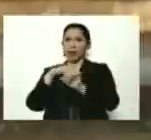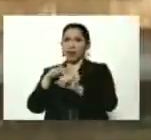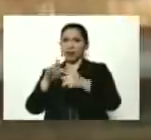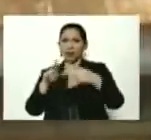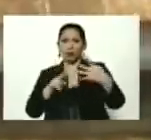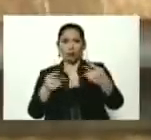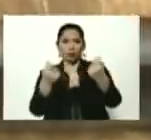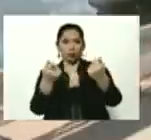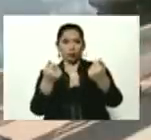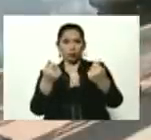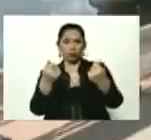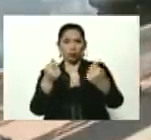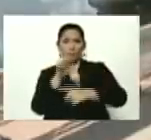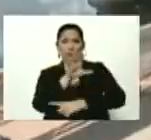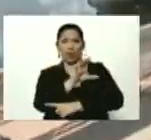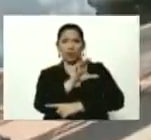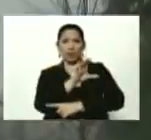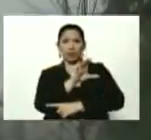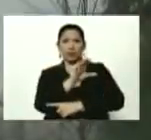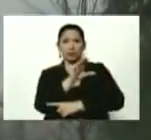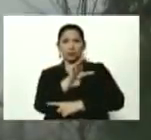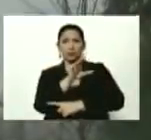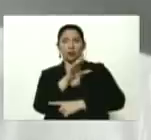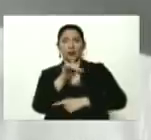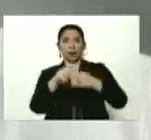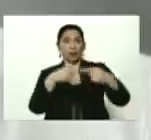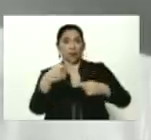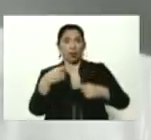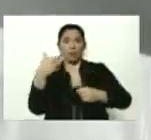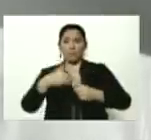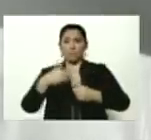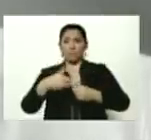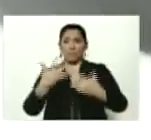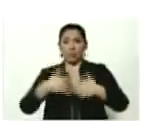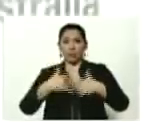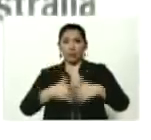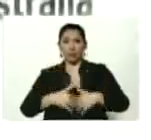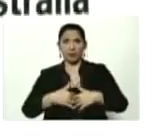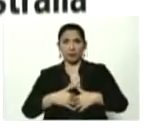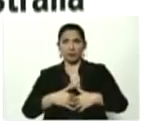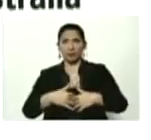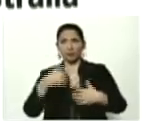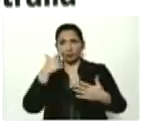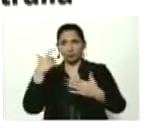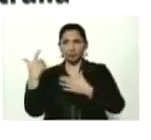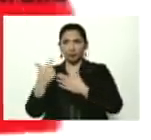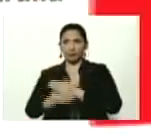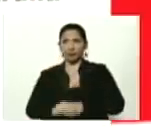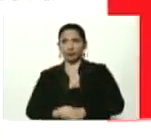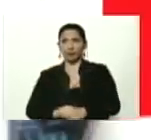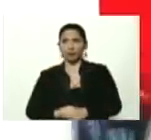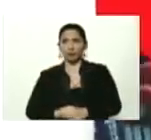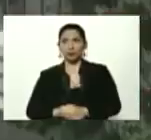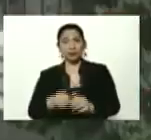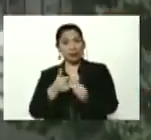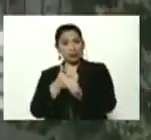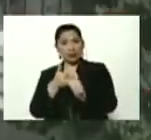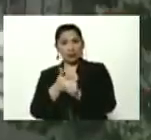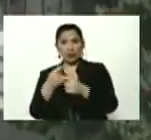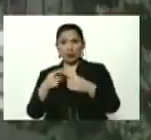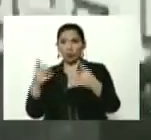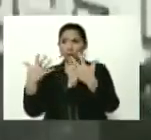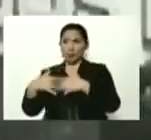de la República más allá de PDVSA. Hoy en día favorece a ConocoPhillips, a quien asesora para